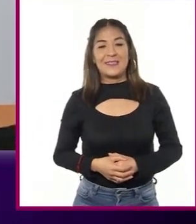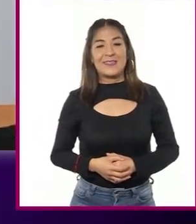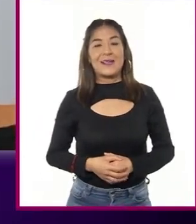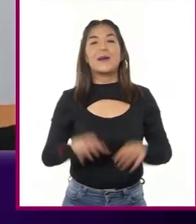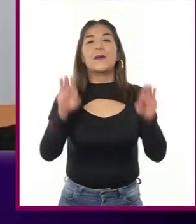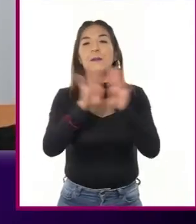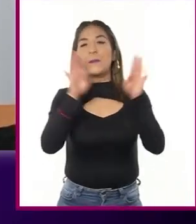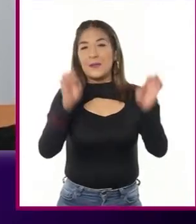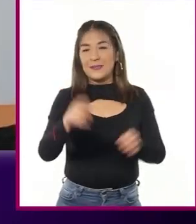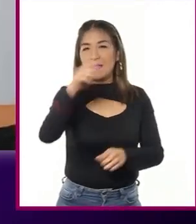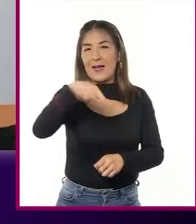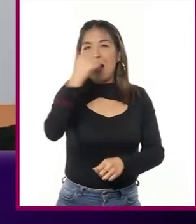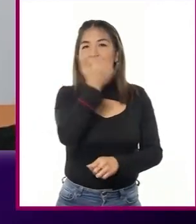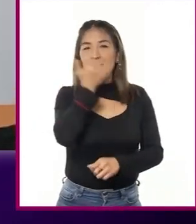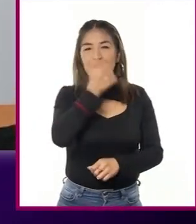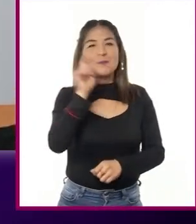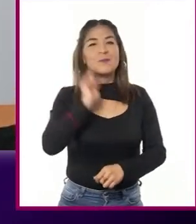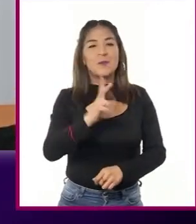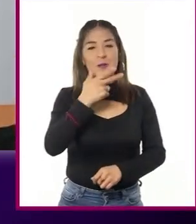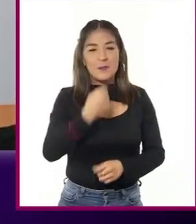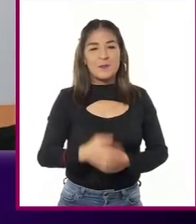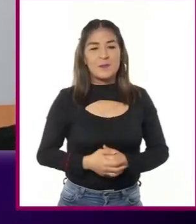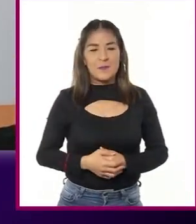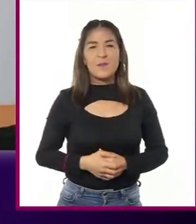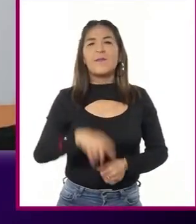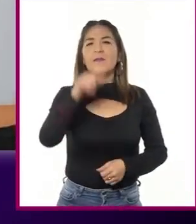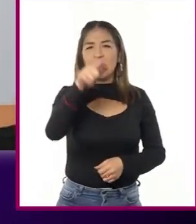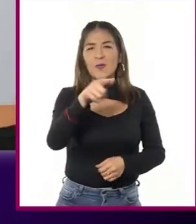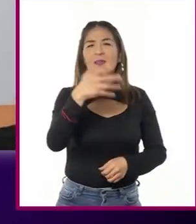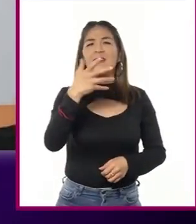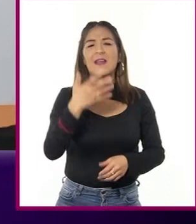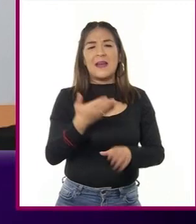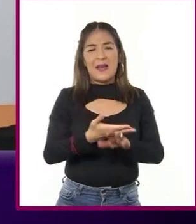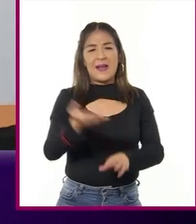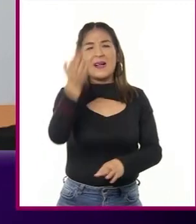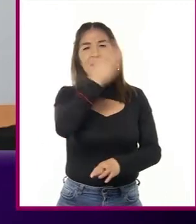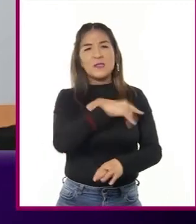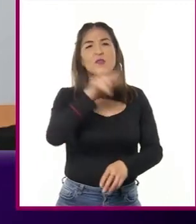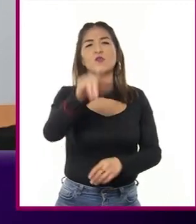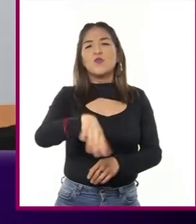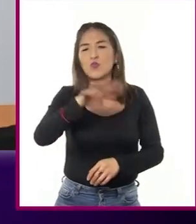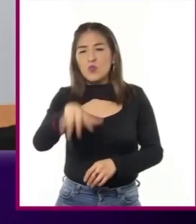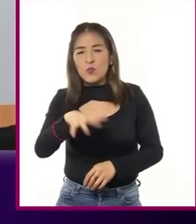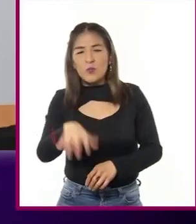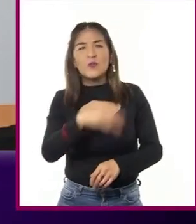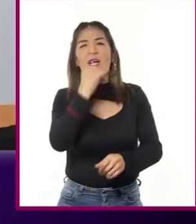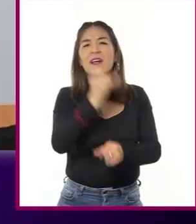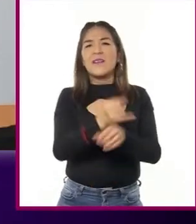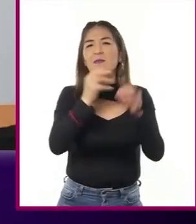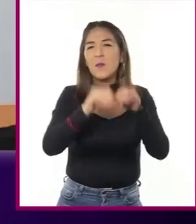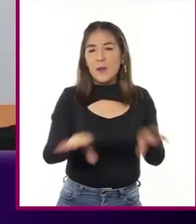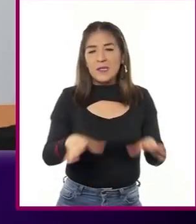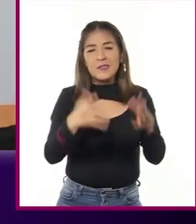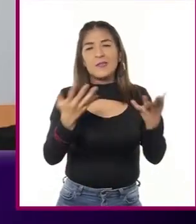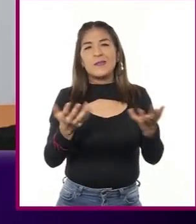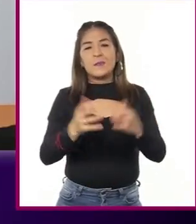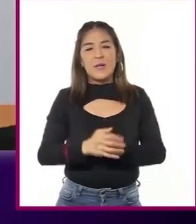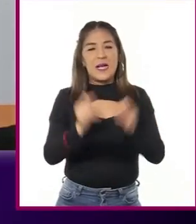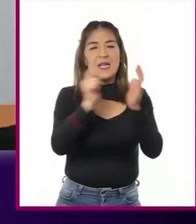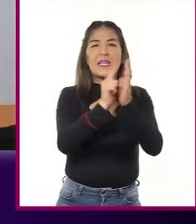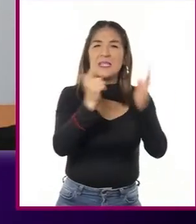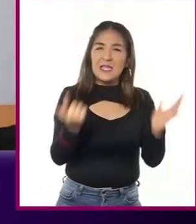¿Cómo están, alumnas y alumnos? ¿Les ha pasado que cuando están buscando información, ya sea en